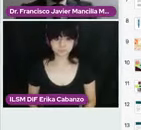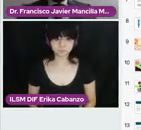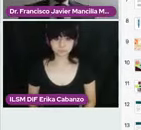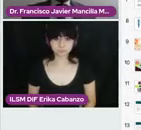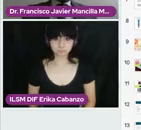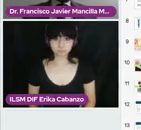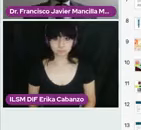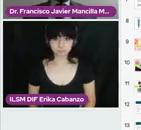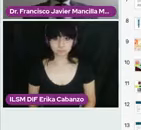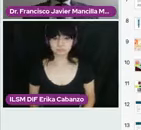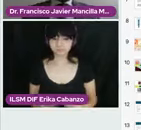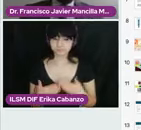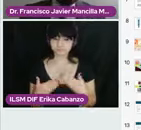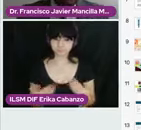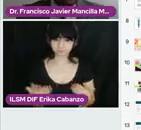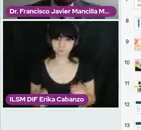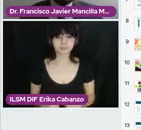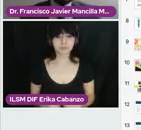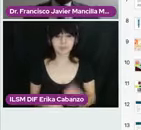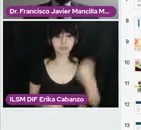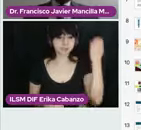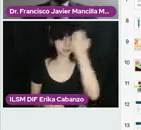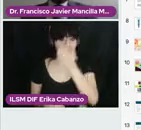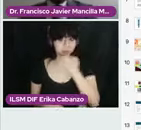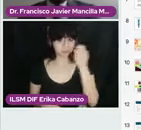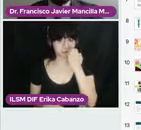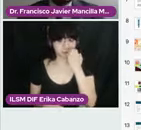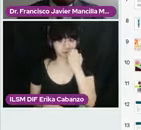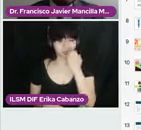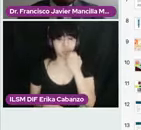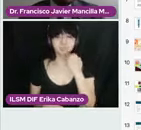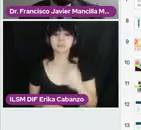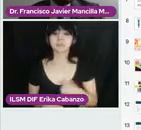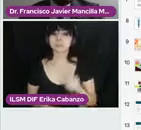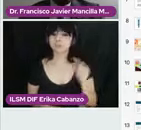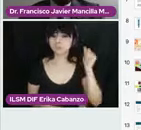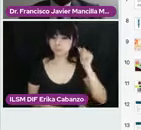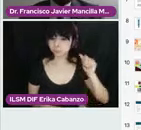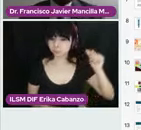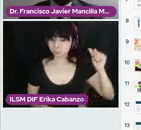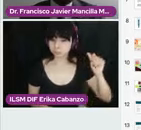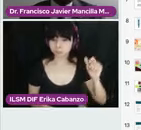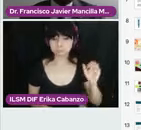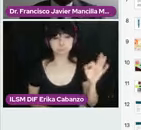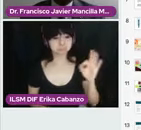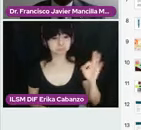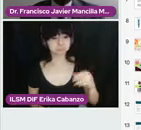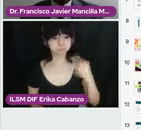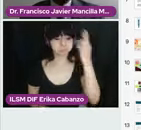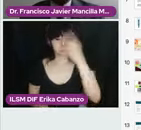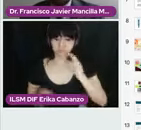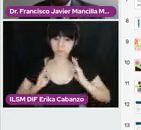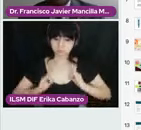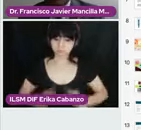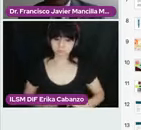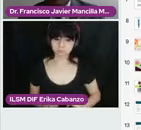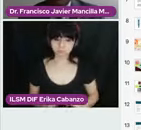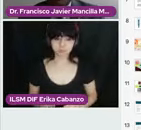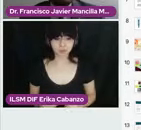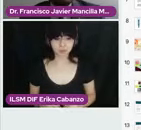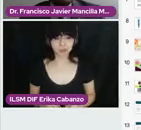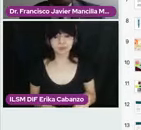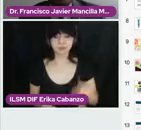Cobra especial importancia los exámenes audiológicos. Si bien una exploración física nos va a ser muy orientadora, pues uno